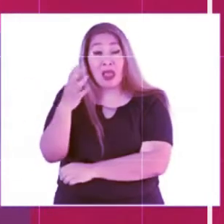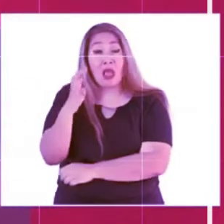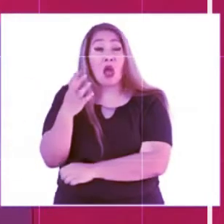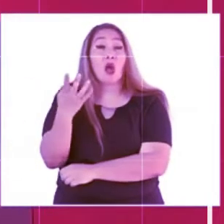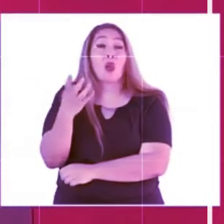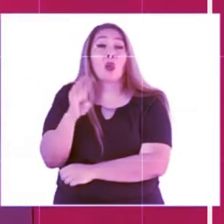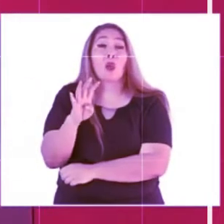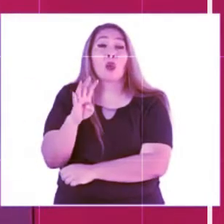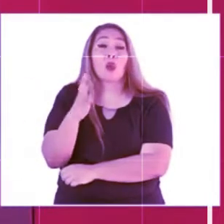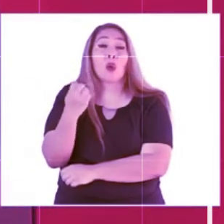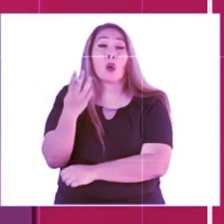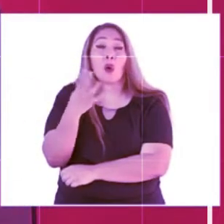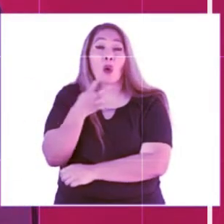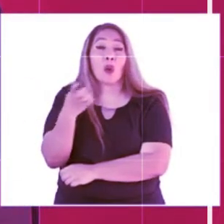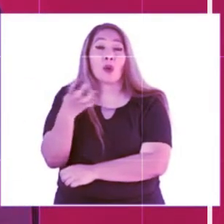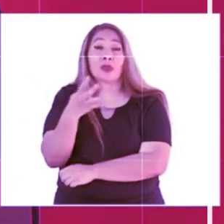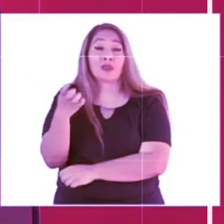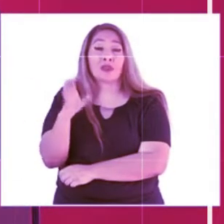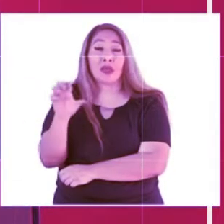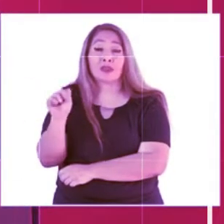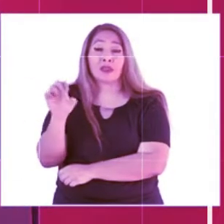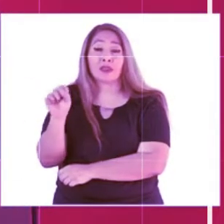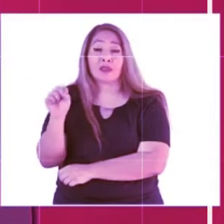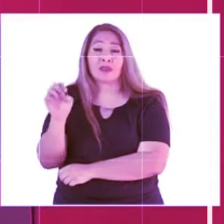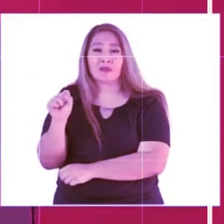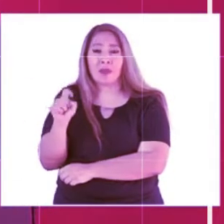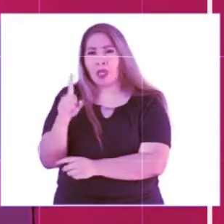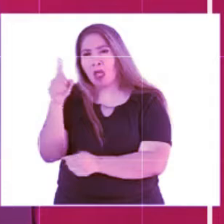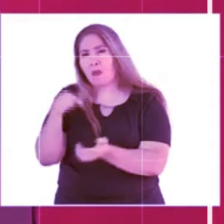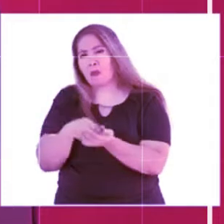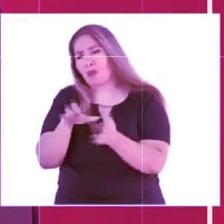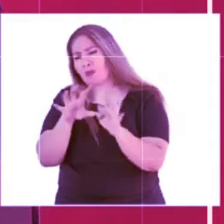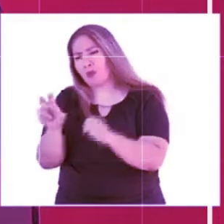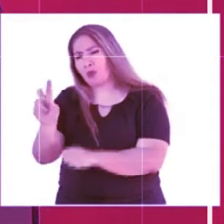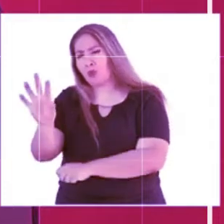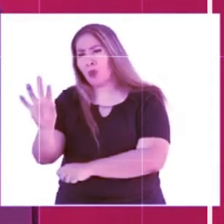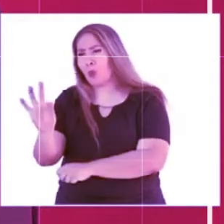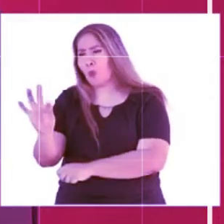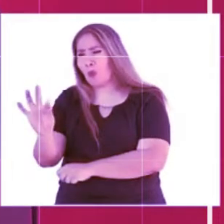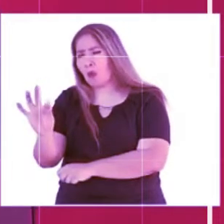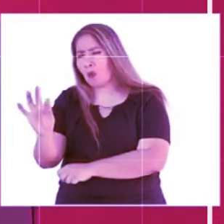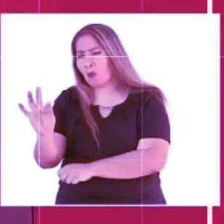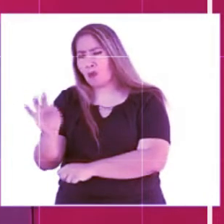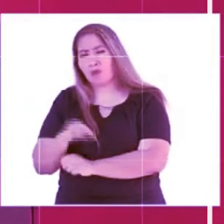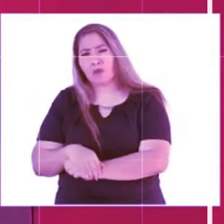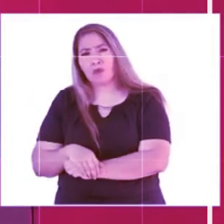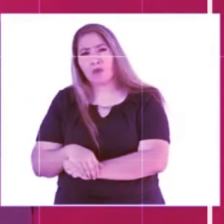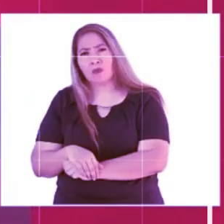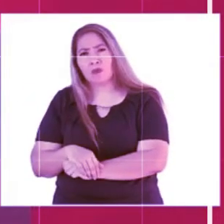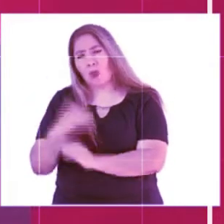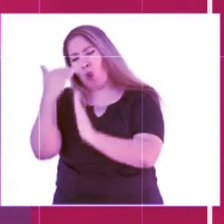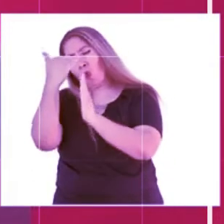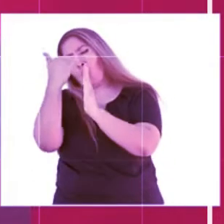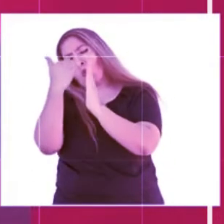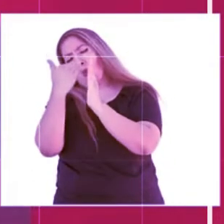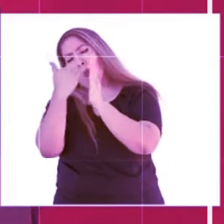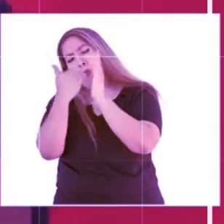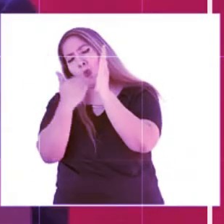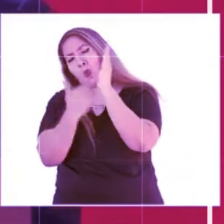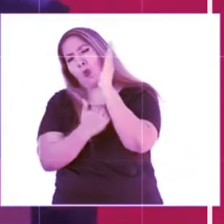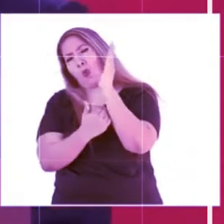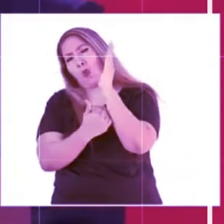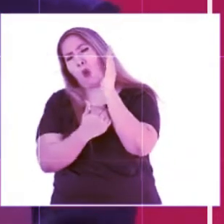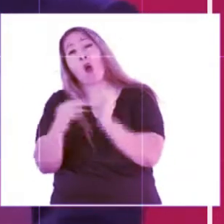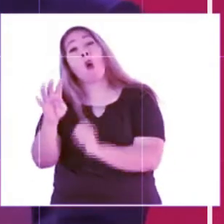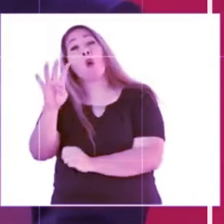15.960 personas y en 1940, según cifras oficiales, se había reducido a solo